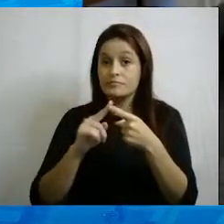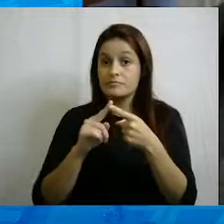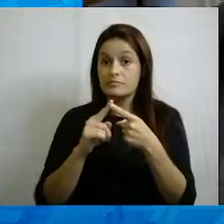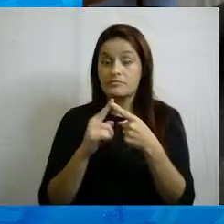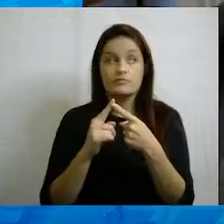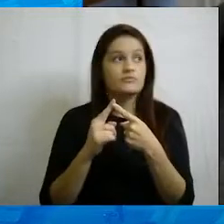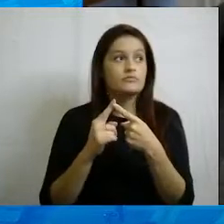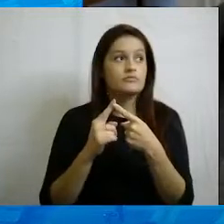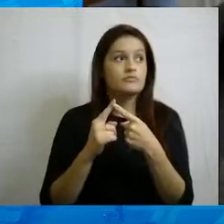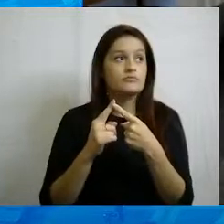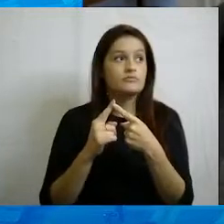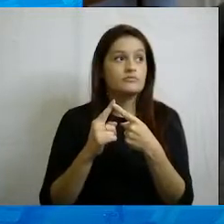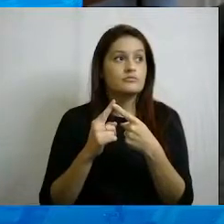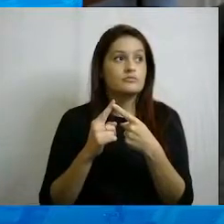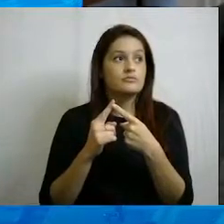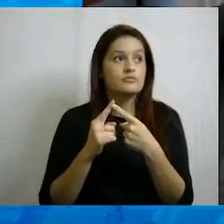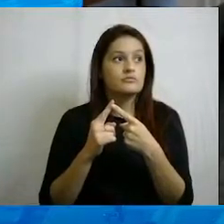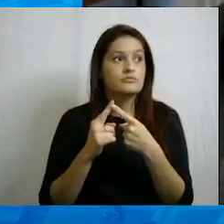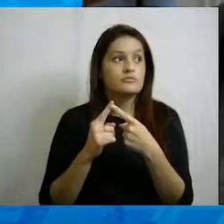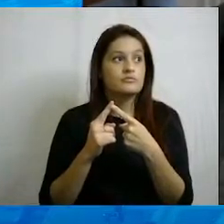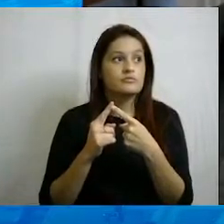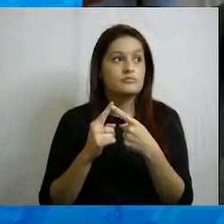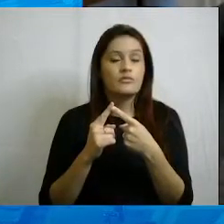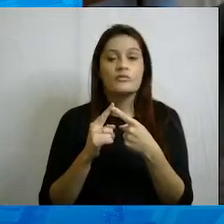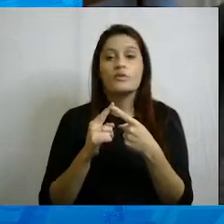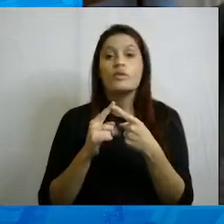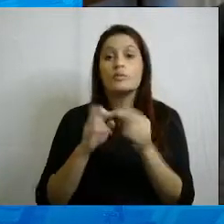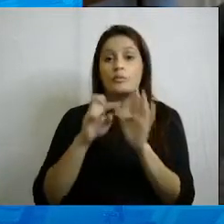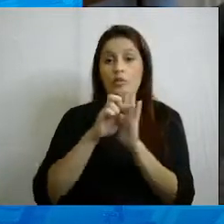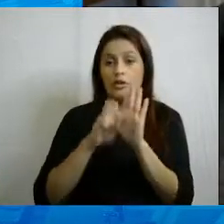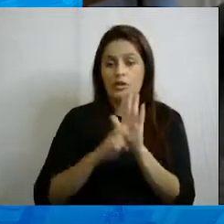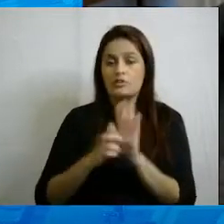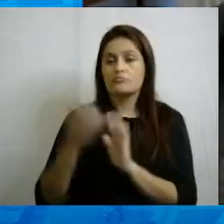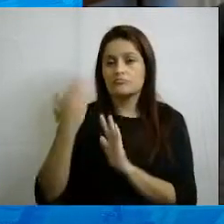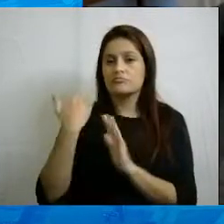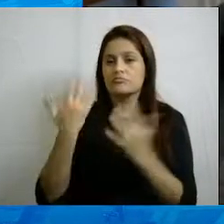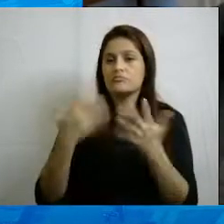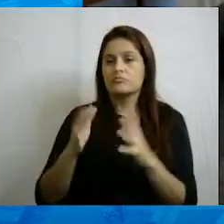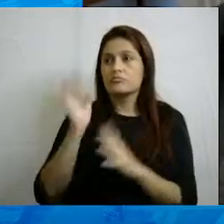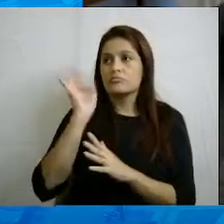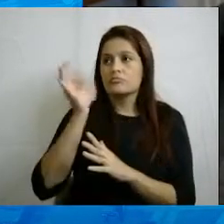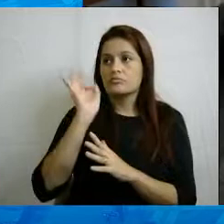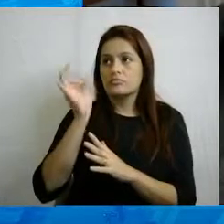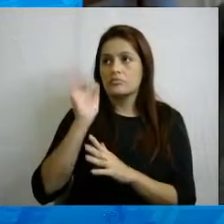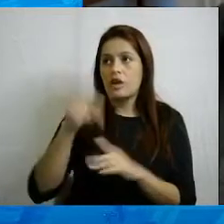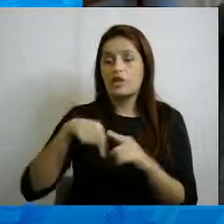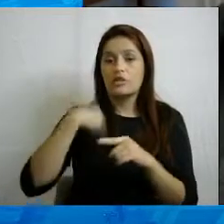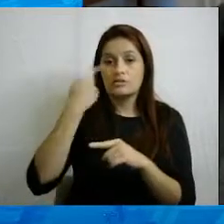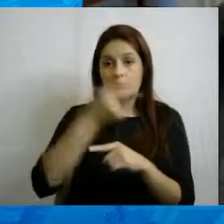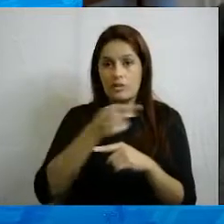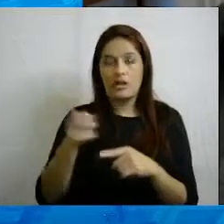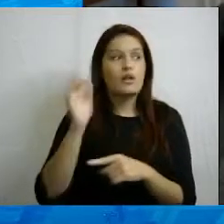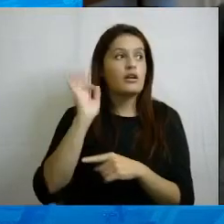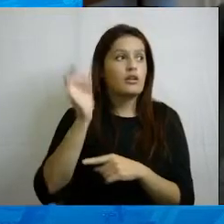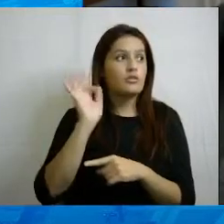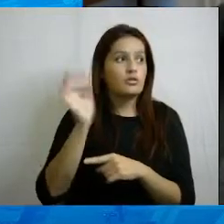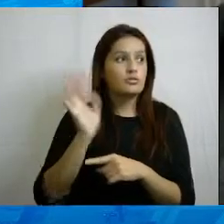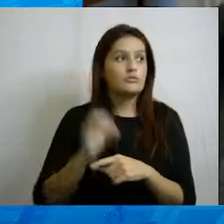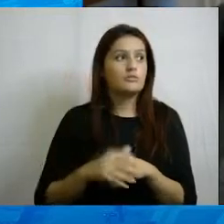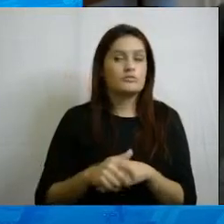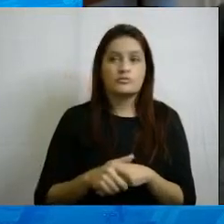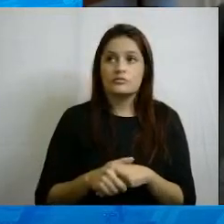ver con, bueno, los proyectos. Hemos tenido otras reuniones, tenemos otra más la próxima semana que tuvimos que reagendar.